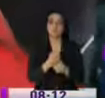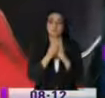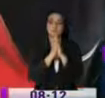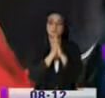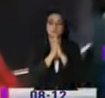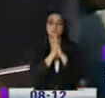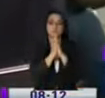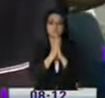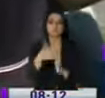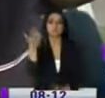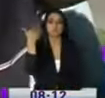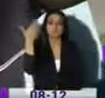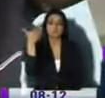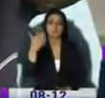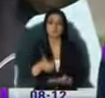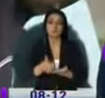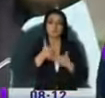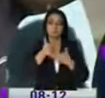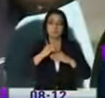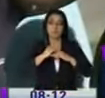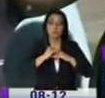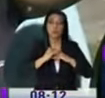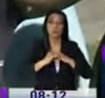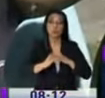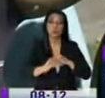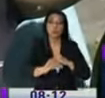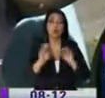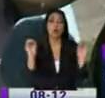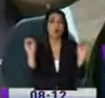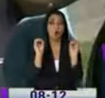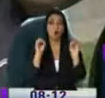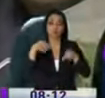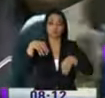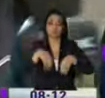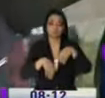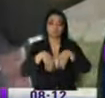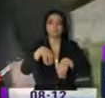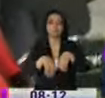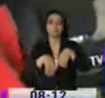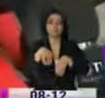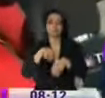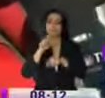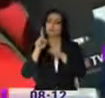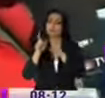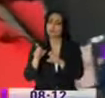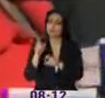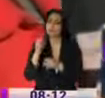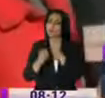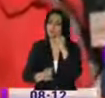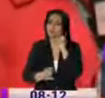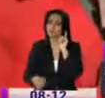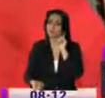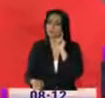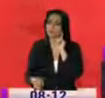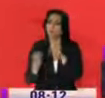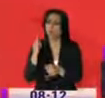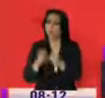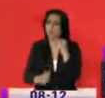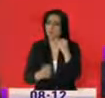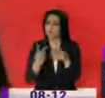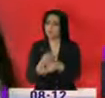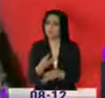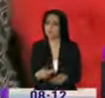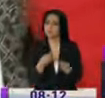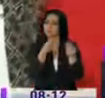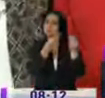alcalde, que nos ayude con la pavimentación o adoquinada de esta calle. ¿Cuándo fue la última vez que usted presentó una solicitud a la